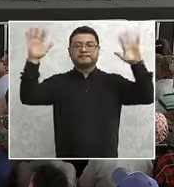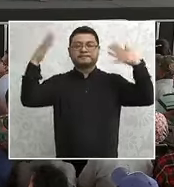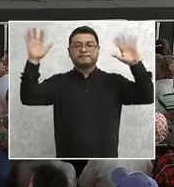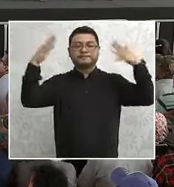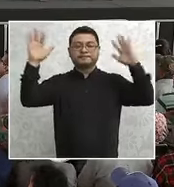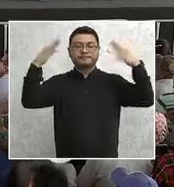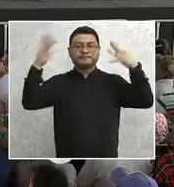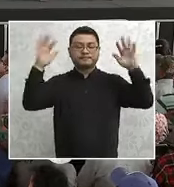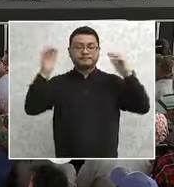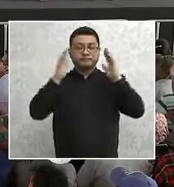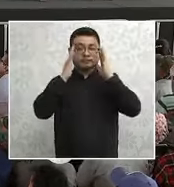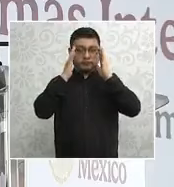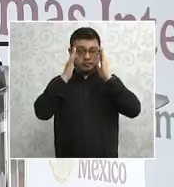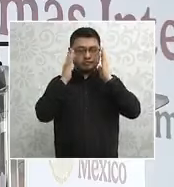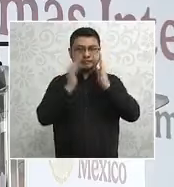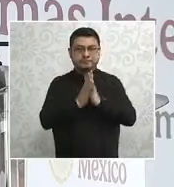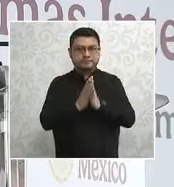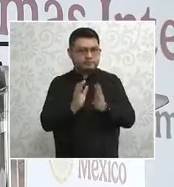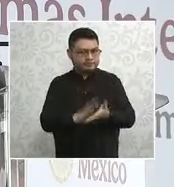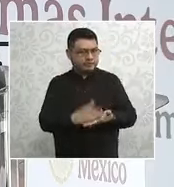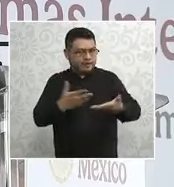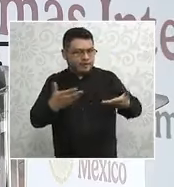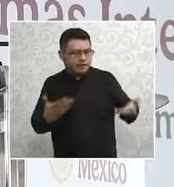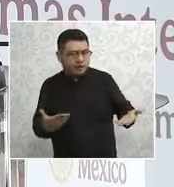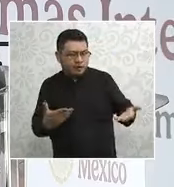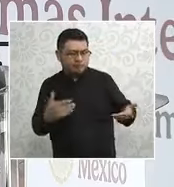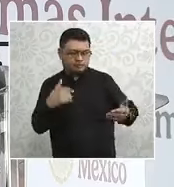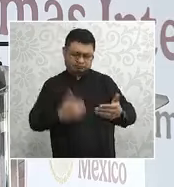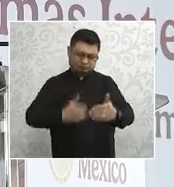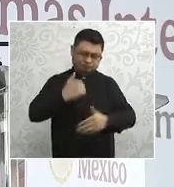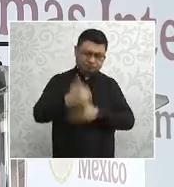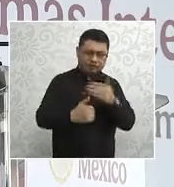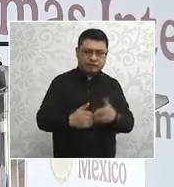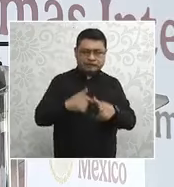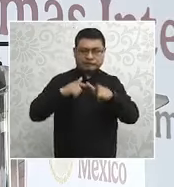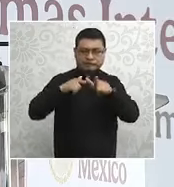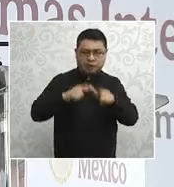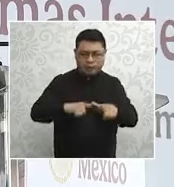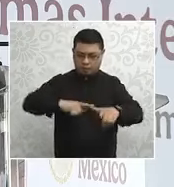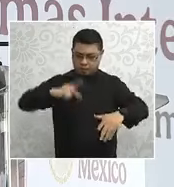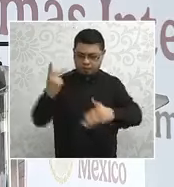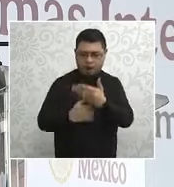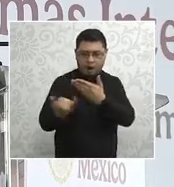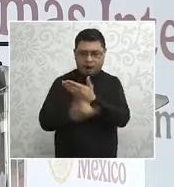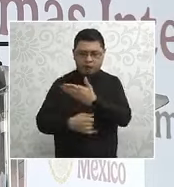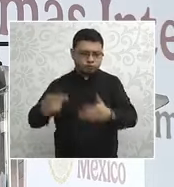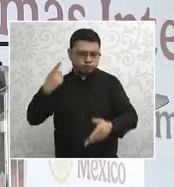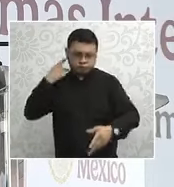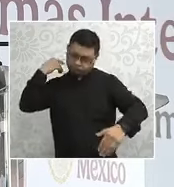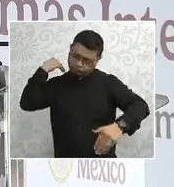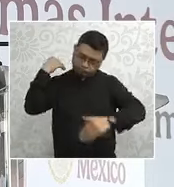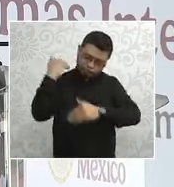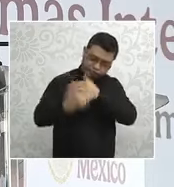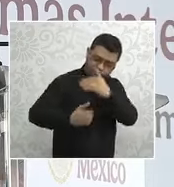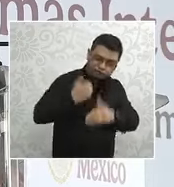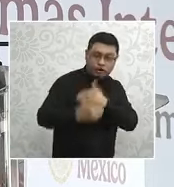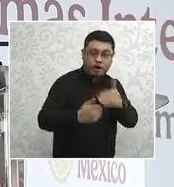y ahora que estamos levantando el segundo piso de la cuarta transformación de la mano de nuestra